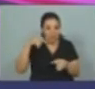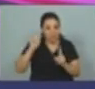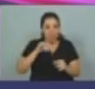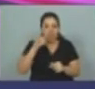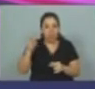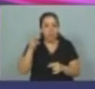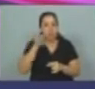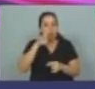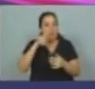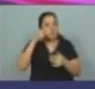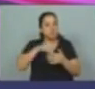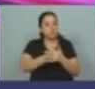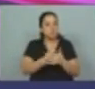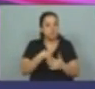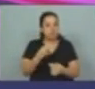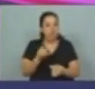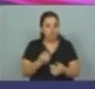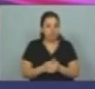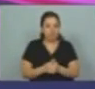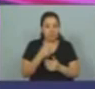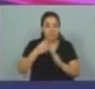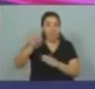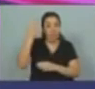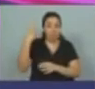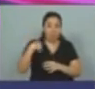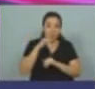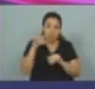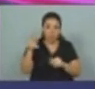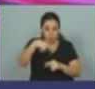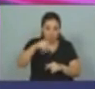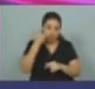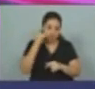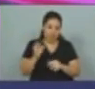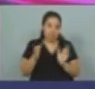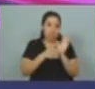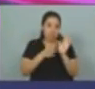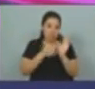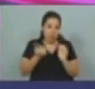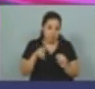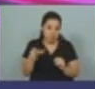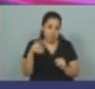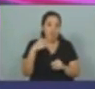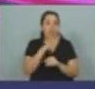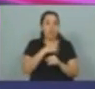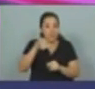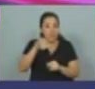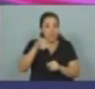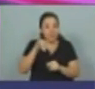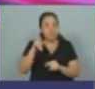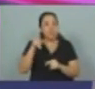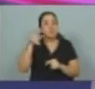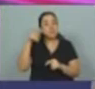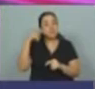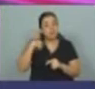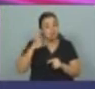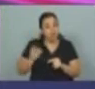justicia. Yo ya venía aquí, y lo dije la semana pasada, están los tapes, donde yo venía avisando de que iba a ser